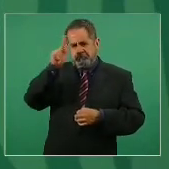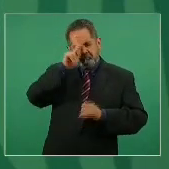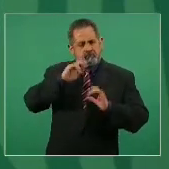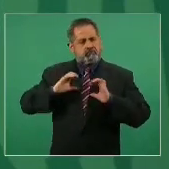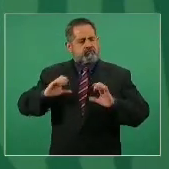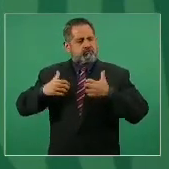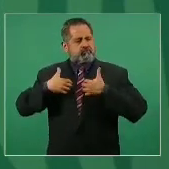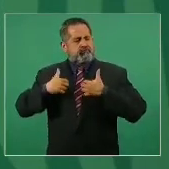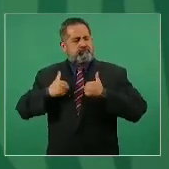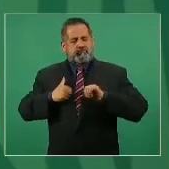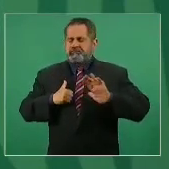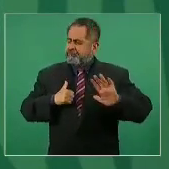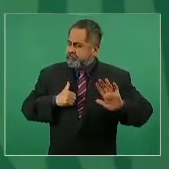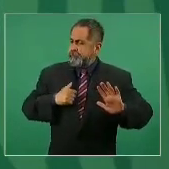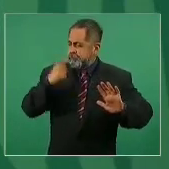y de